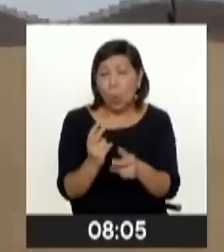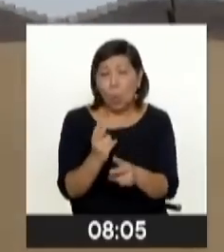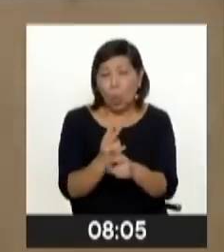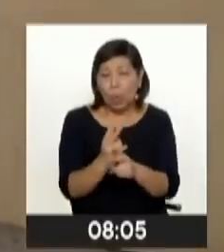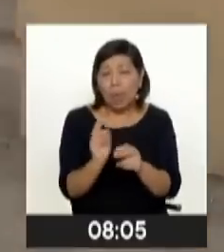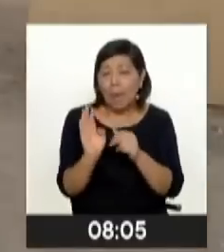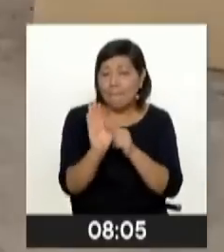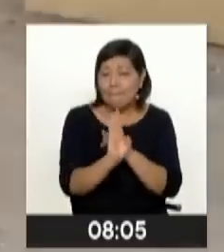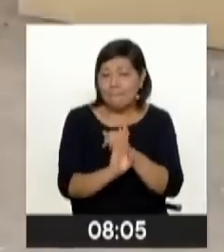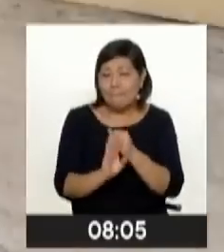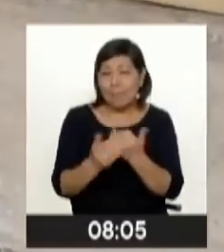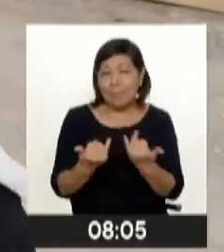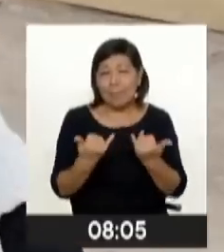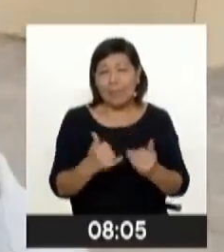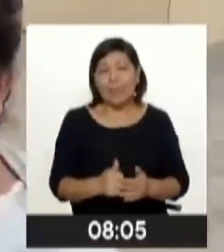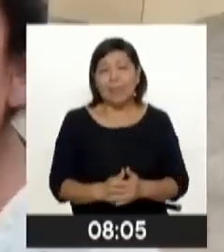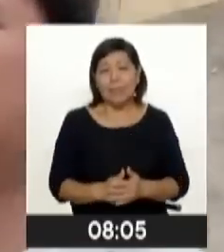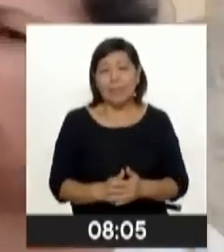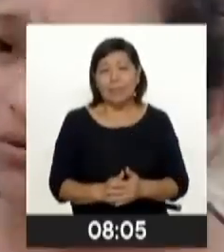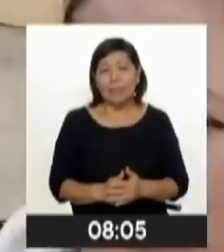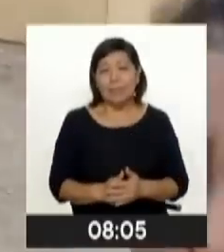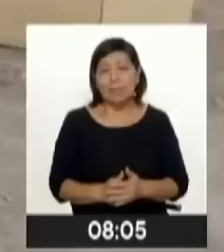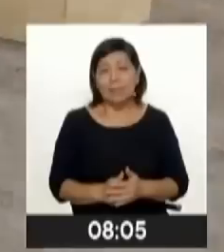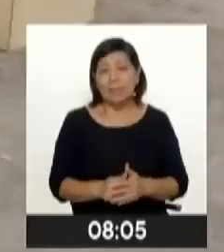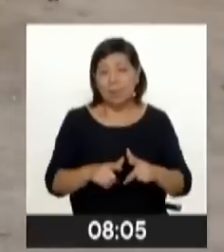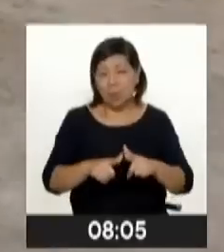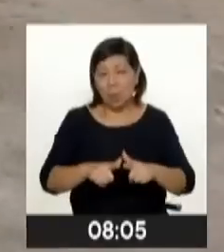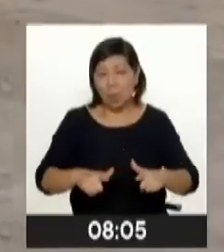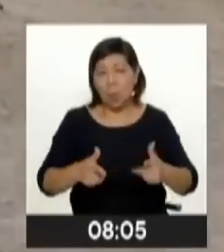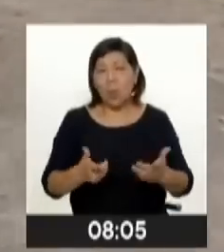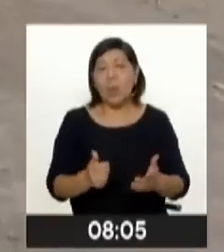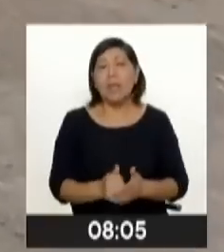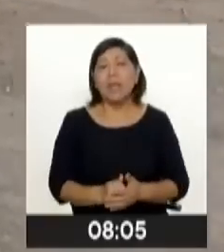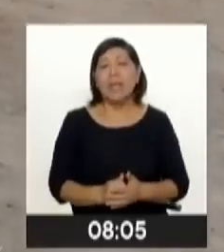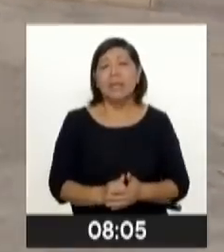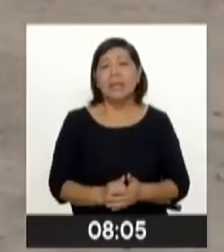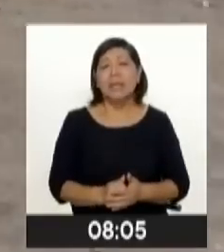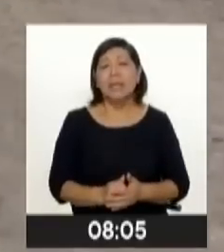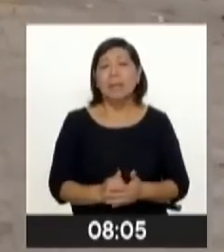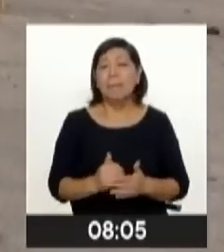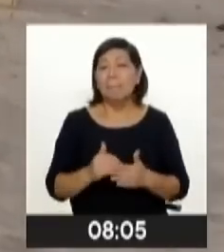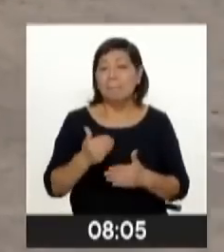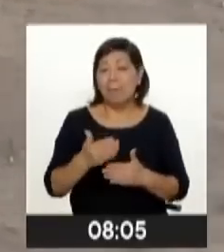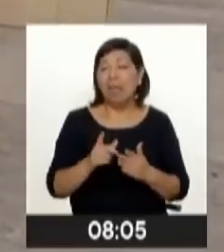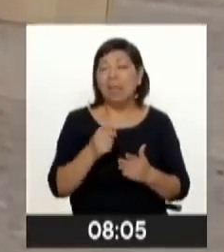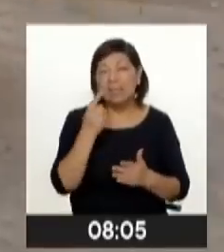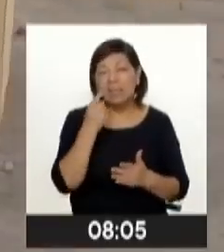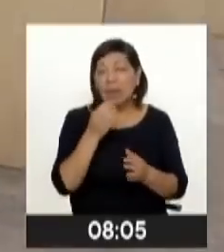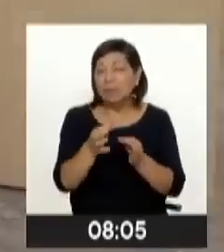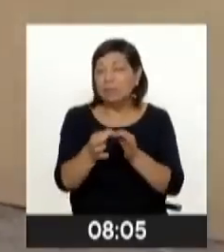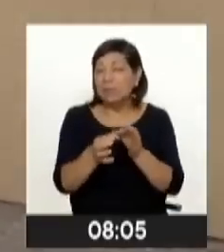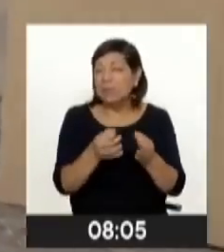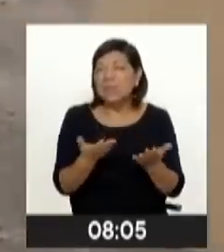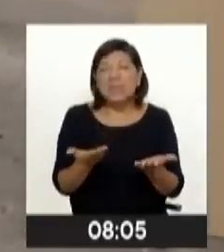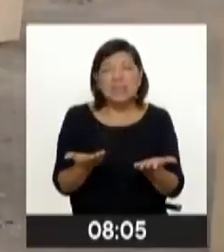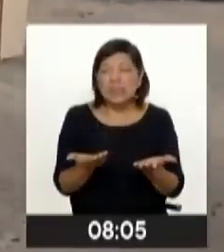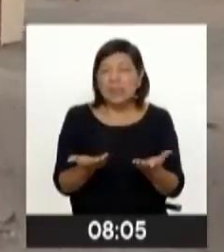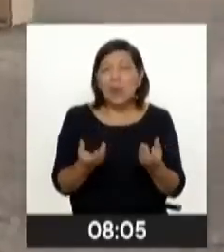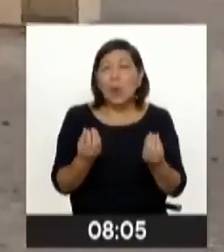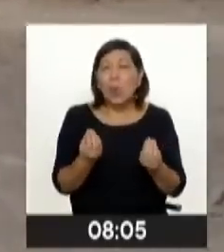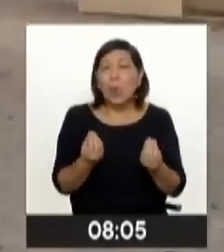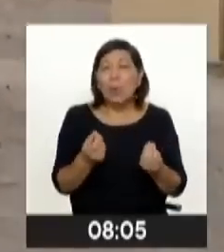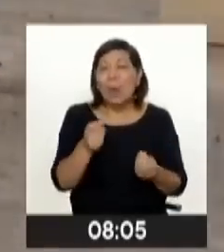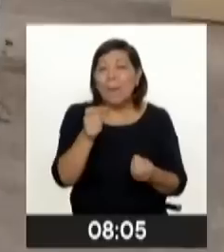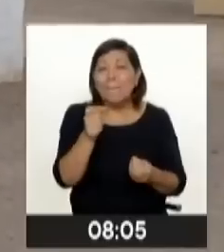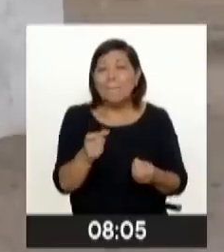seguridad, protección de esta área, ¿no? De hecho, más adelante vamos a conocer más a detalle